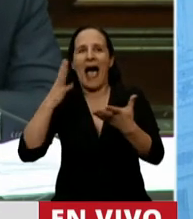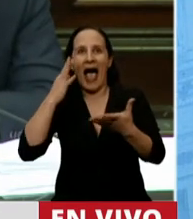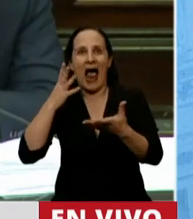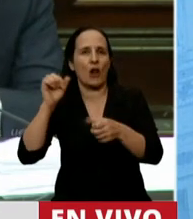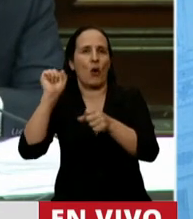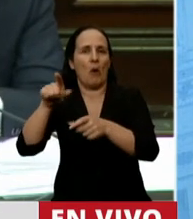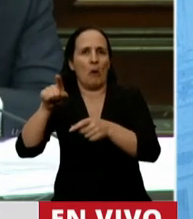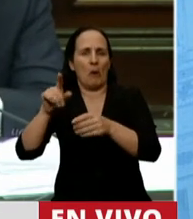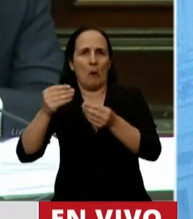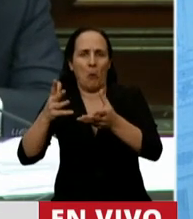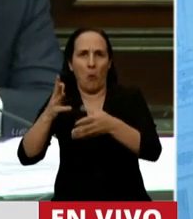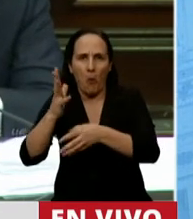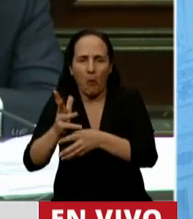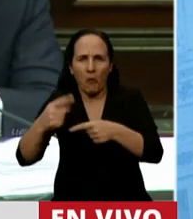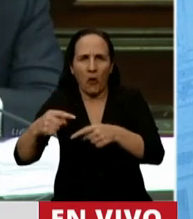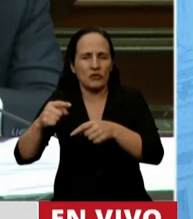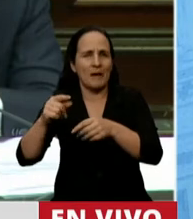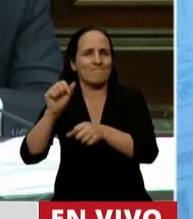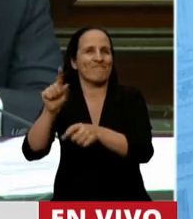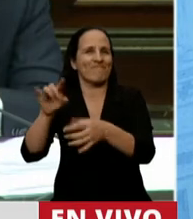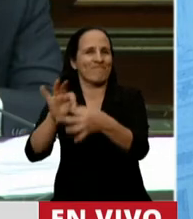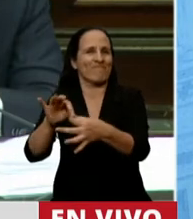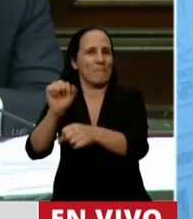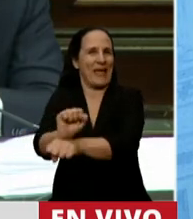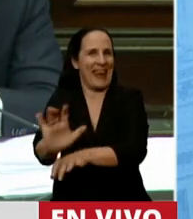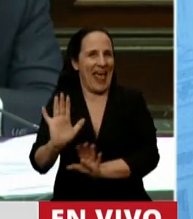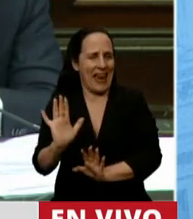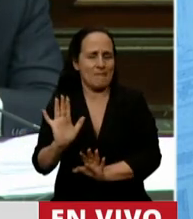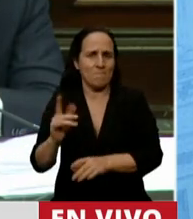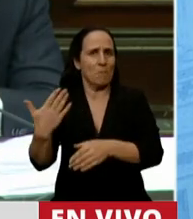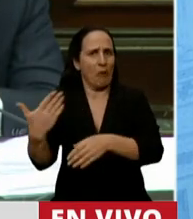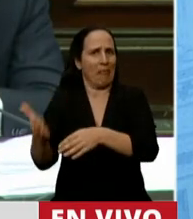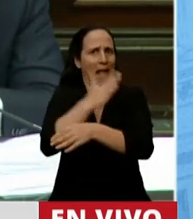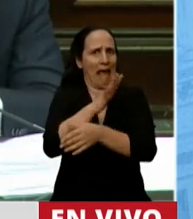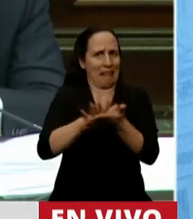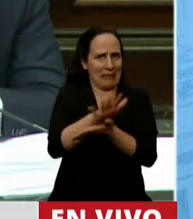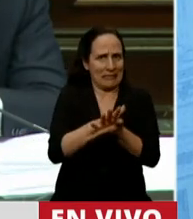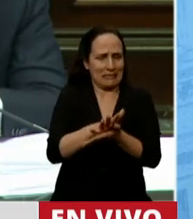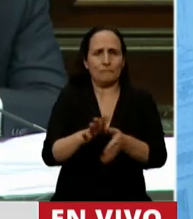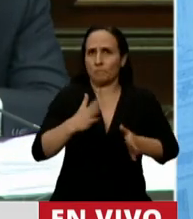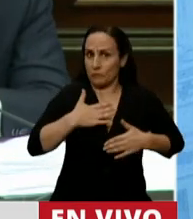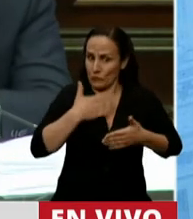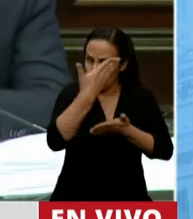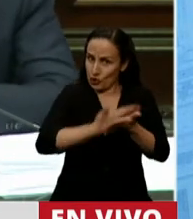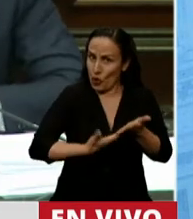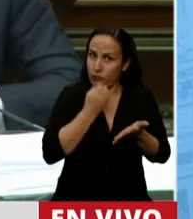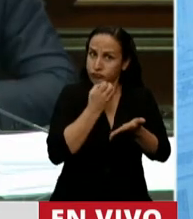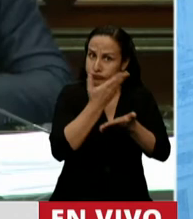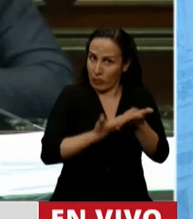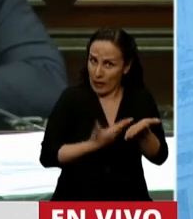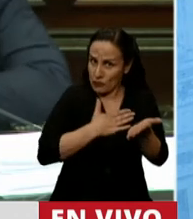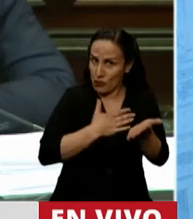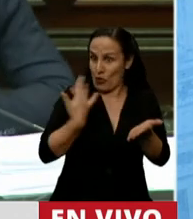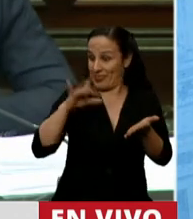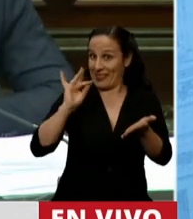Entonces yo le pregunto, en los términos de la presentación que hice yo en diciembre de este año, o en